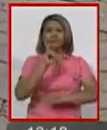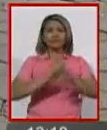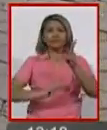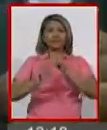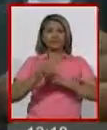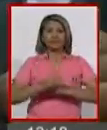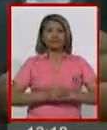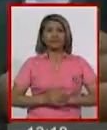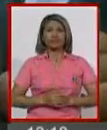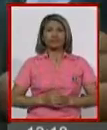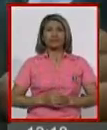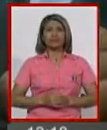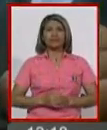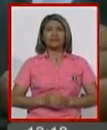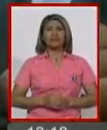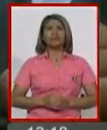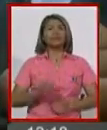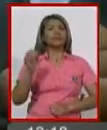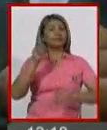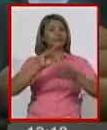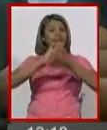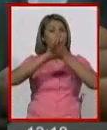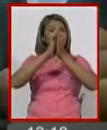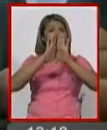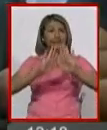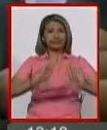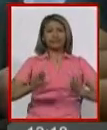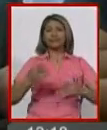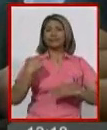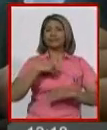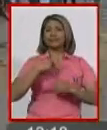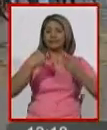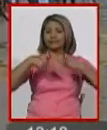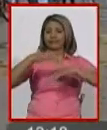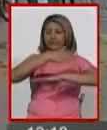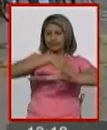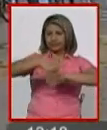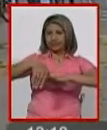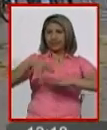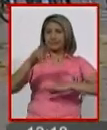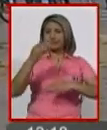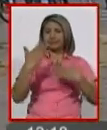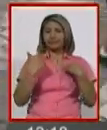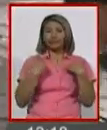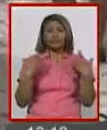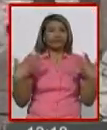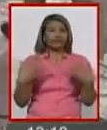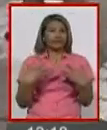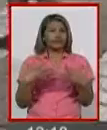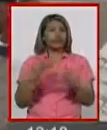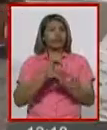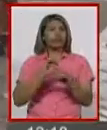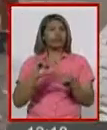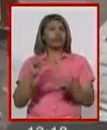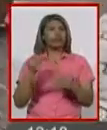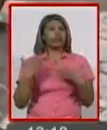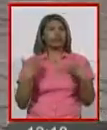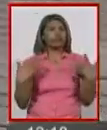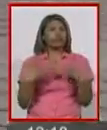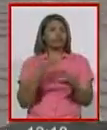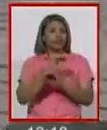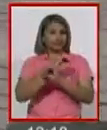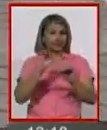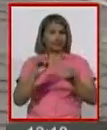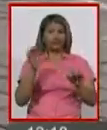ciudadanos. Pero como somos un pueblo pacífico, nosotros vamos a salir a la calle. No tenemos temor, no tenemos ningún